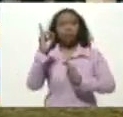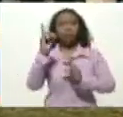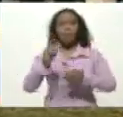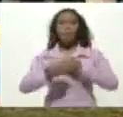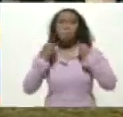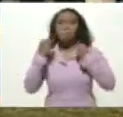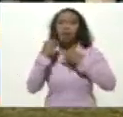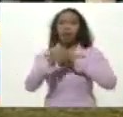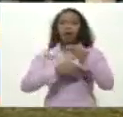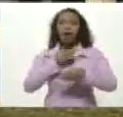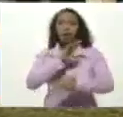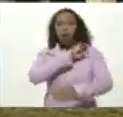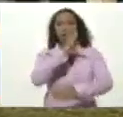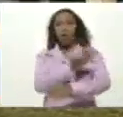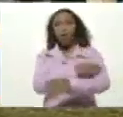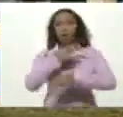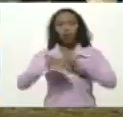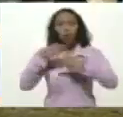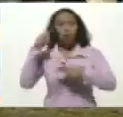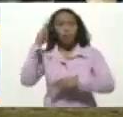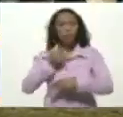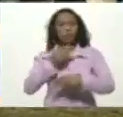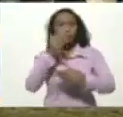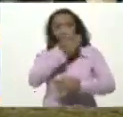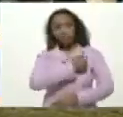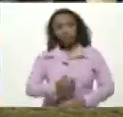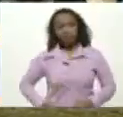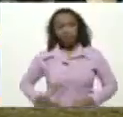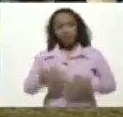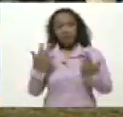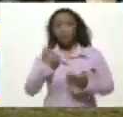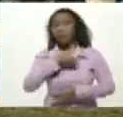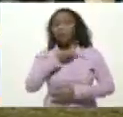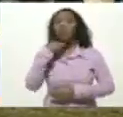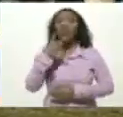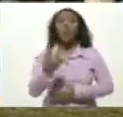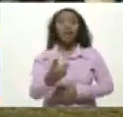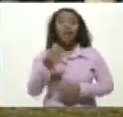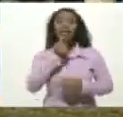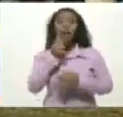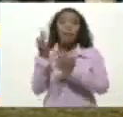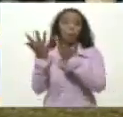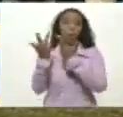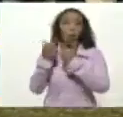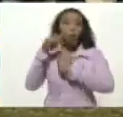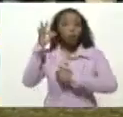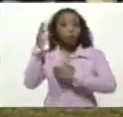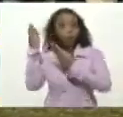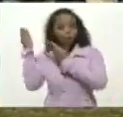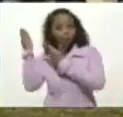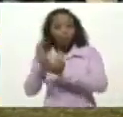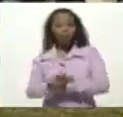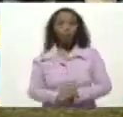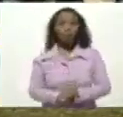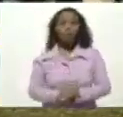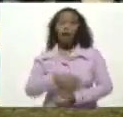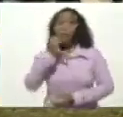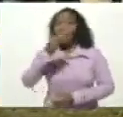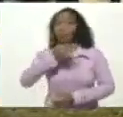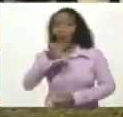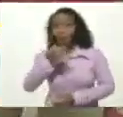garantizar y fortalecer la revolución bolivariana. Presidente, que sea nuestra vocera quien nos cuente. Luisa. Buenas tardes,